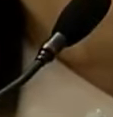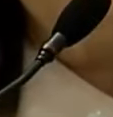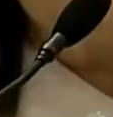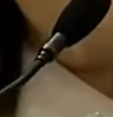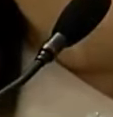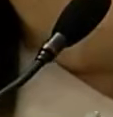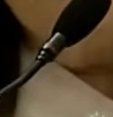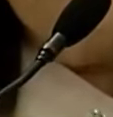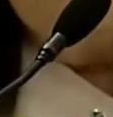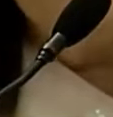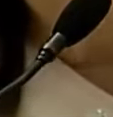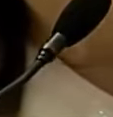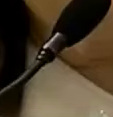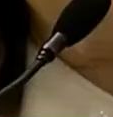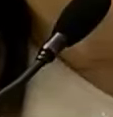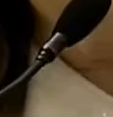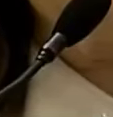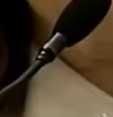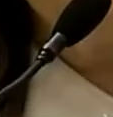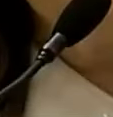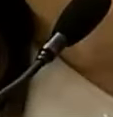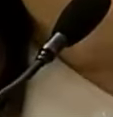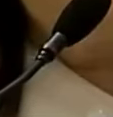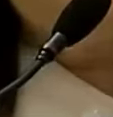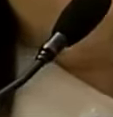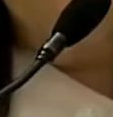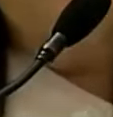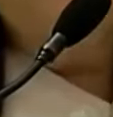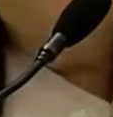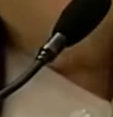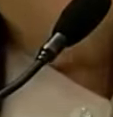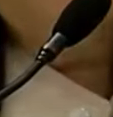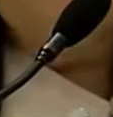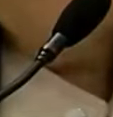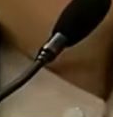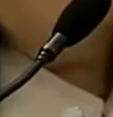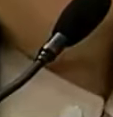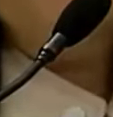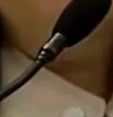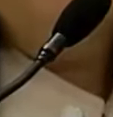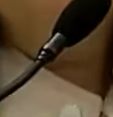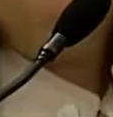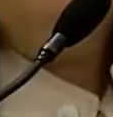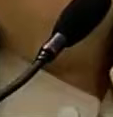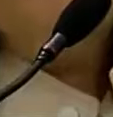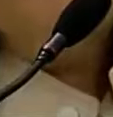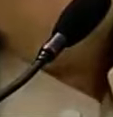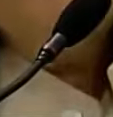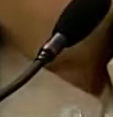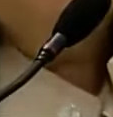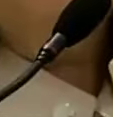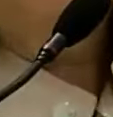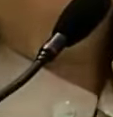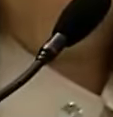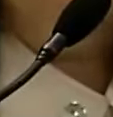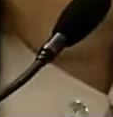de esos productos ilegales, es la utilización de las bandas para el control